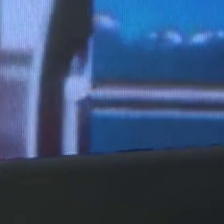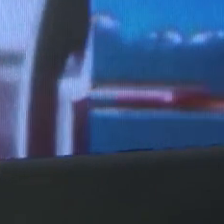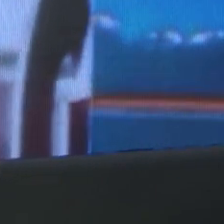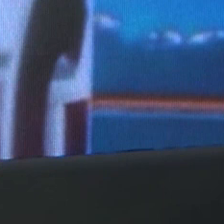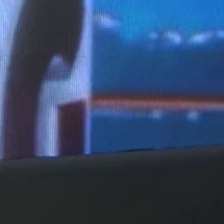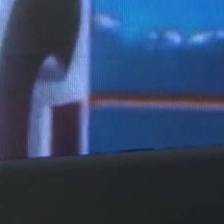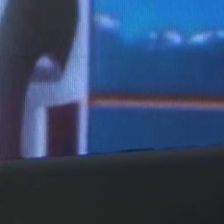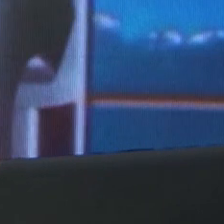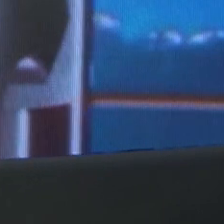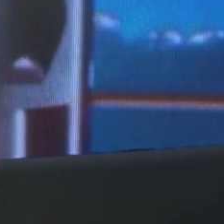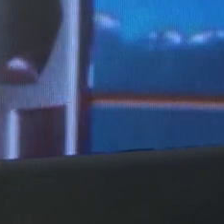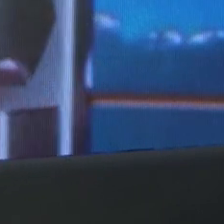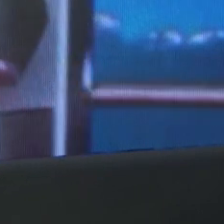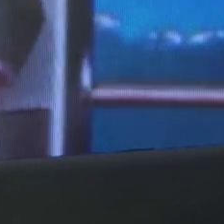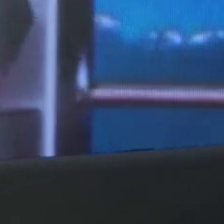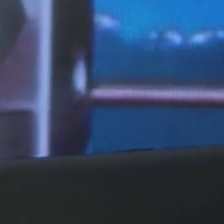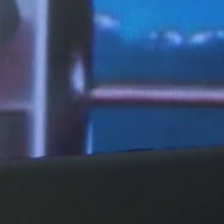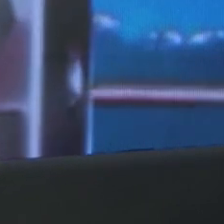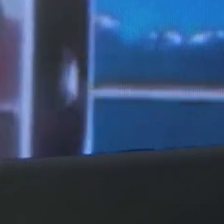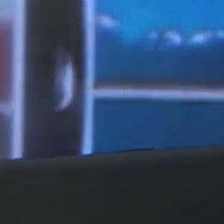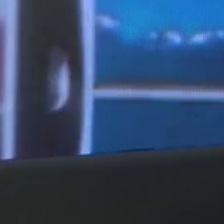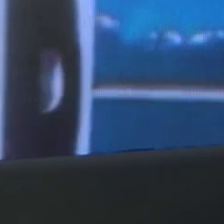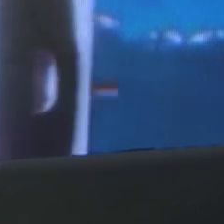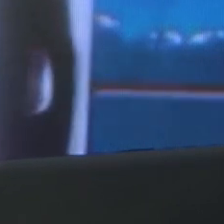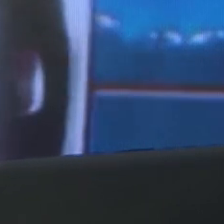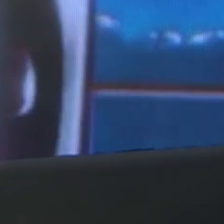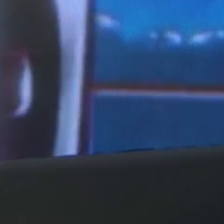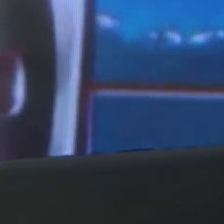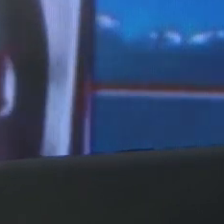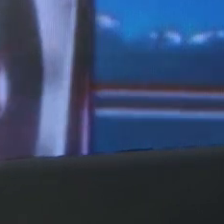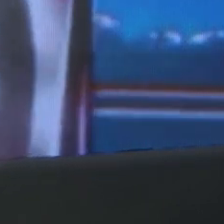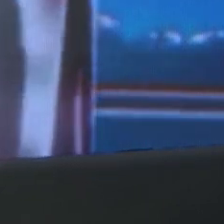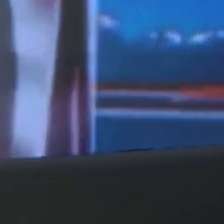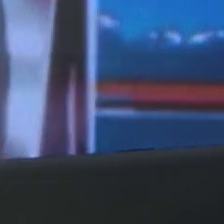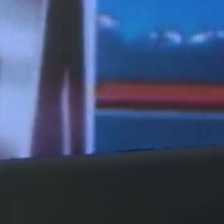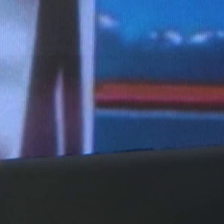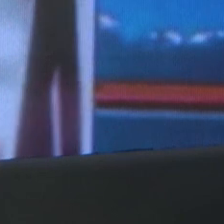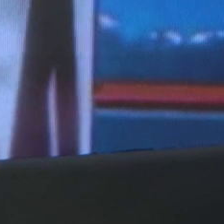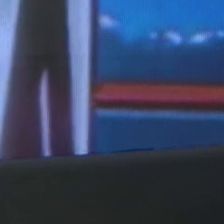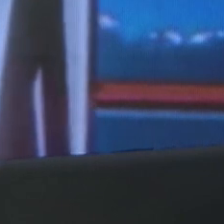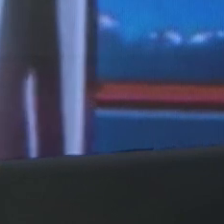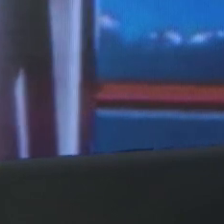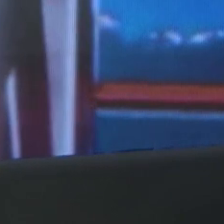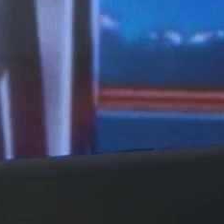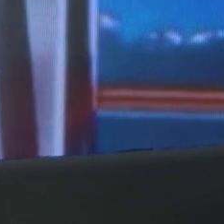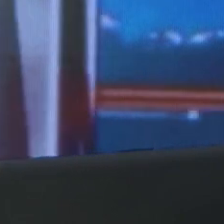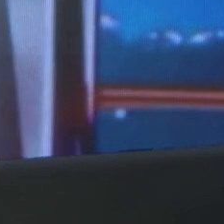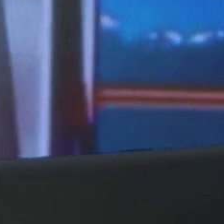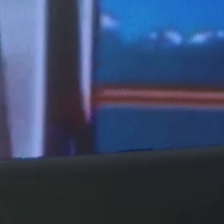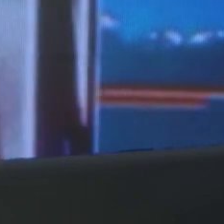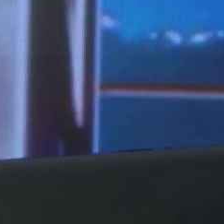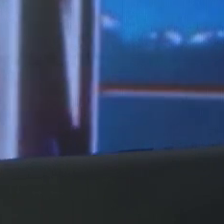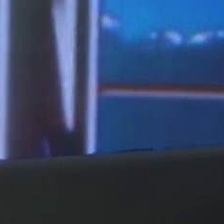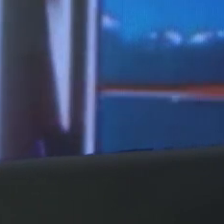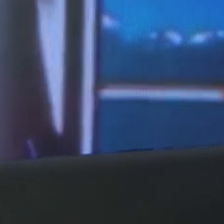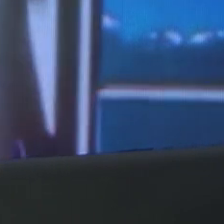de esos tres nombres, ¿eh? Votaron en contra de crear este área protegida en la provincia de Chaco. Hay